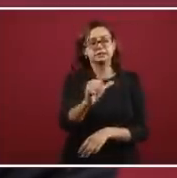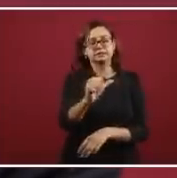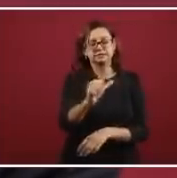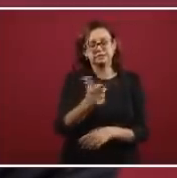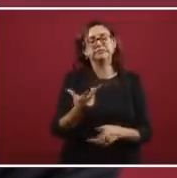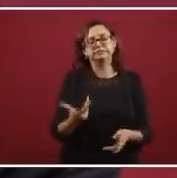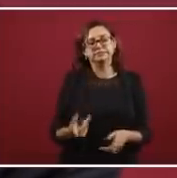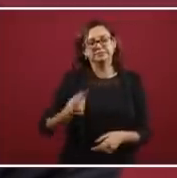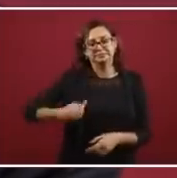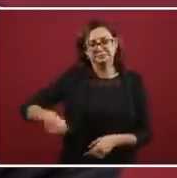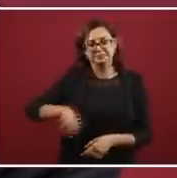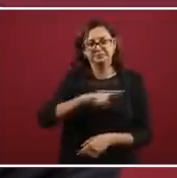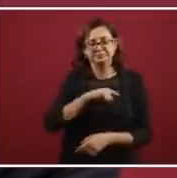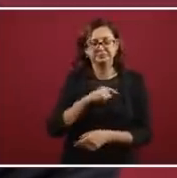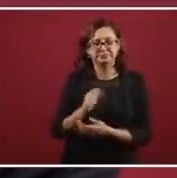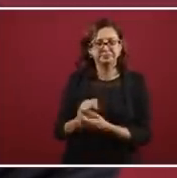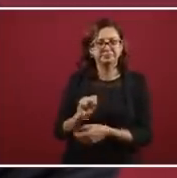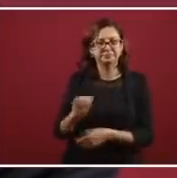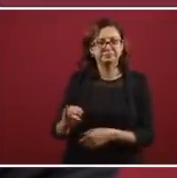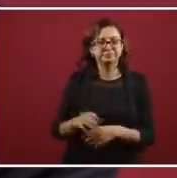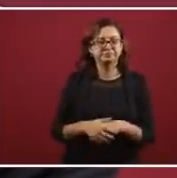comercial.